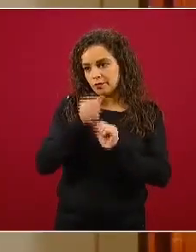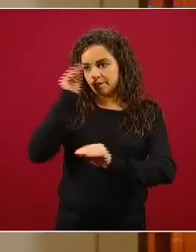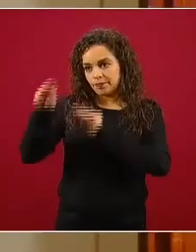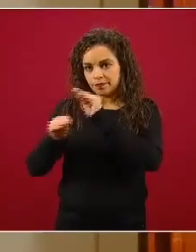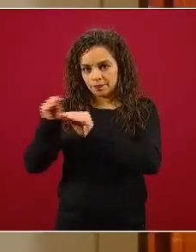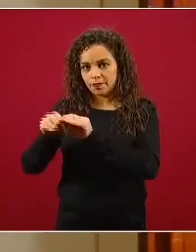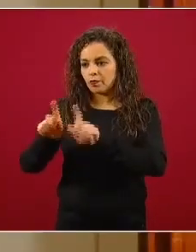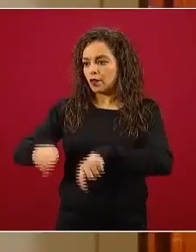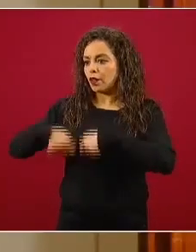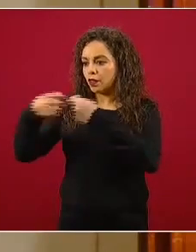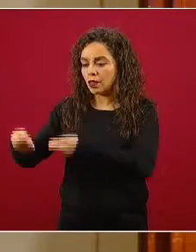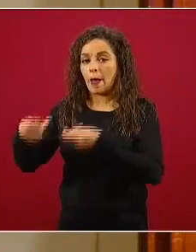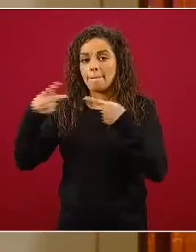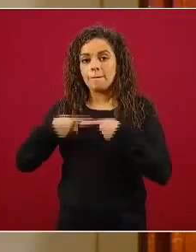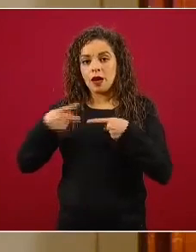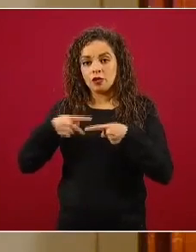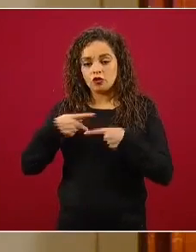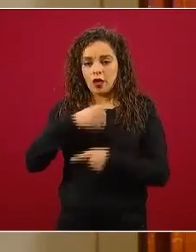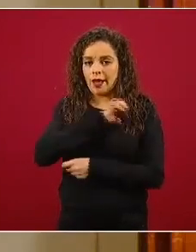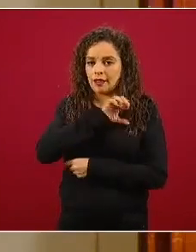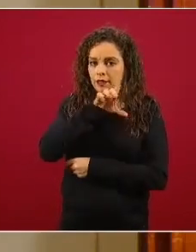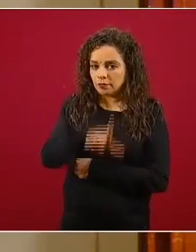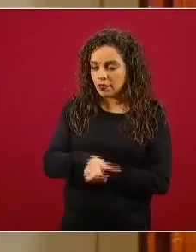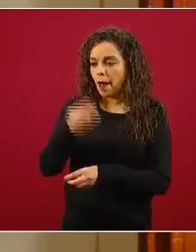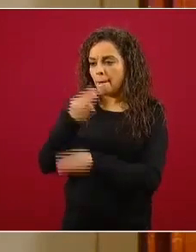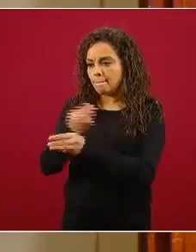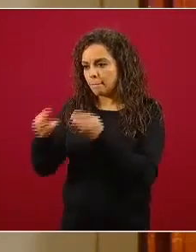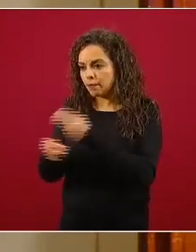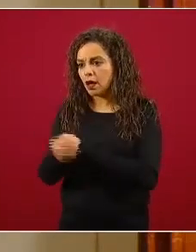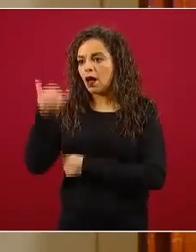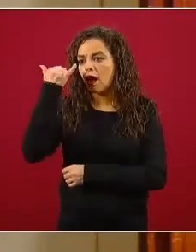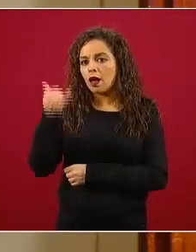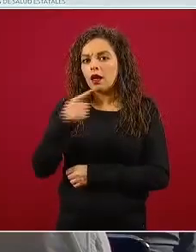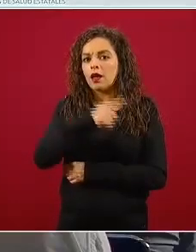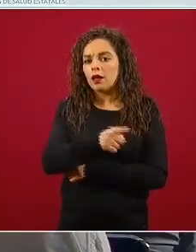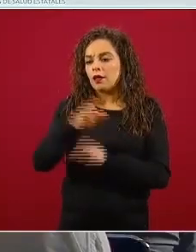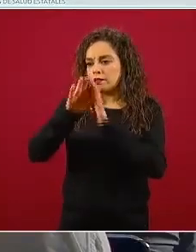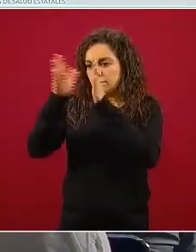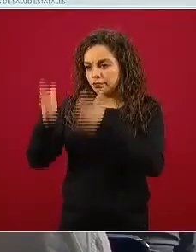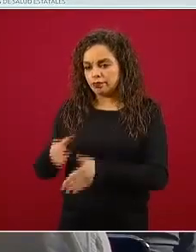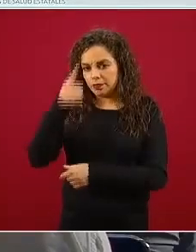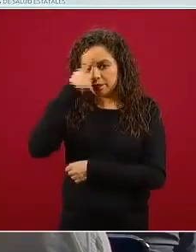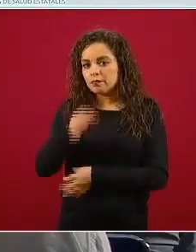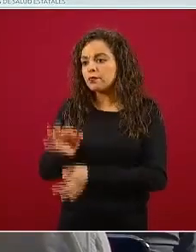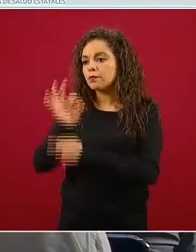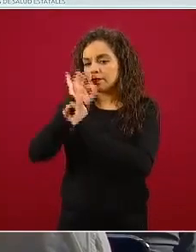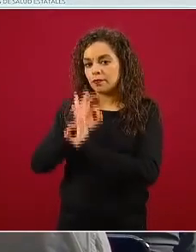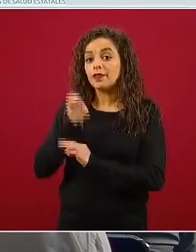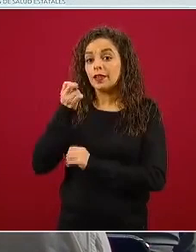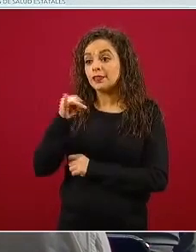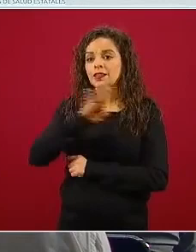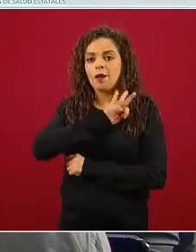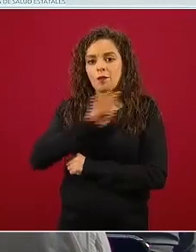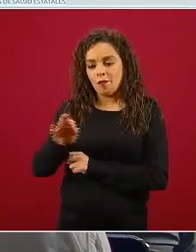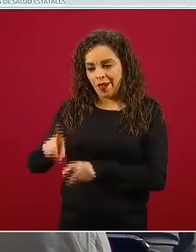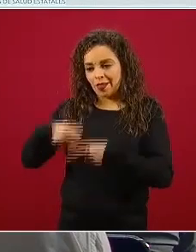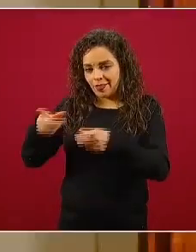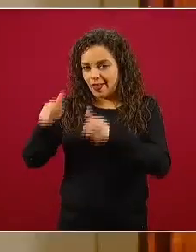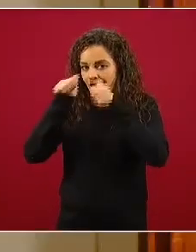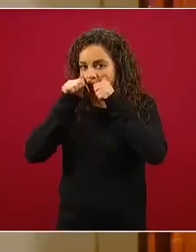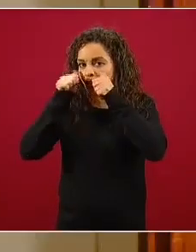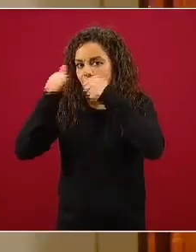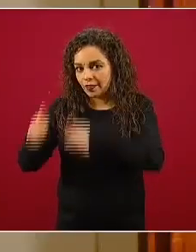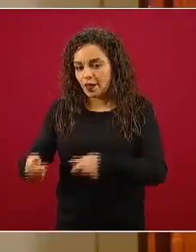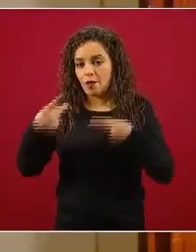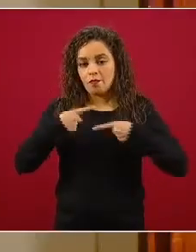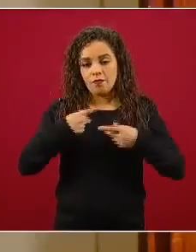asigna personal y se les asigna insumos, y entonces podemos tener camas para atender pacientes críticos con todas las condiciones